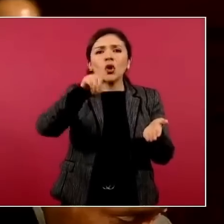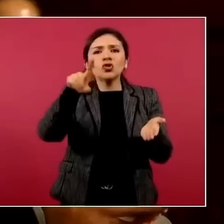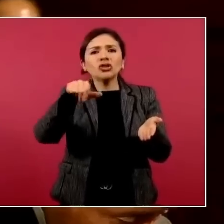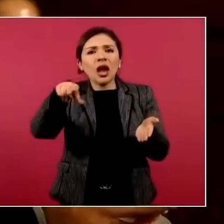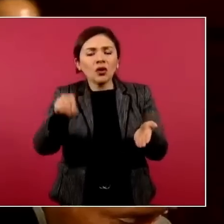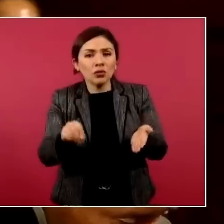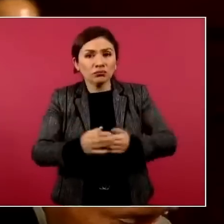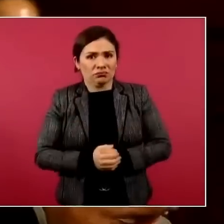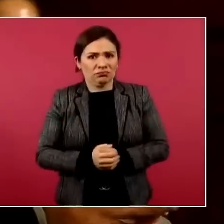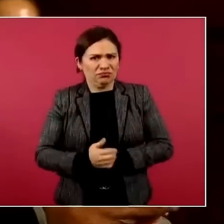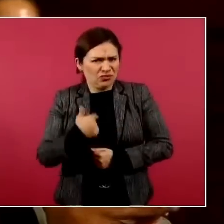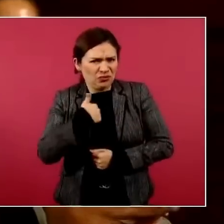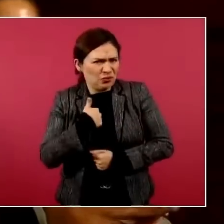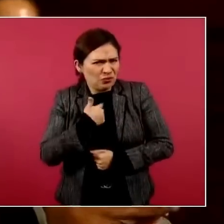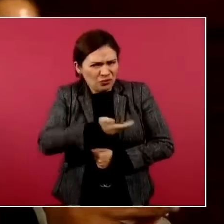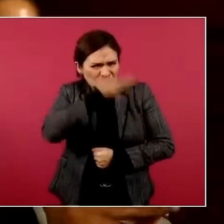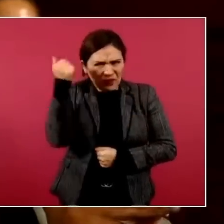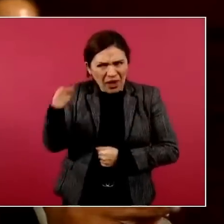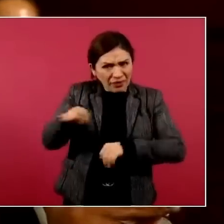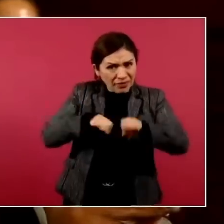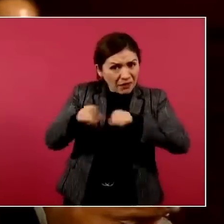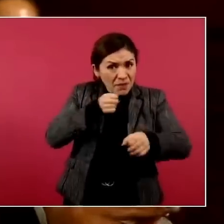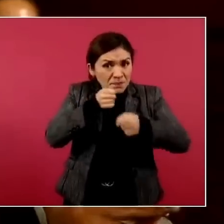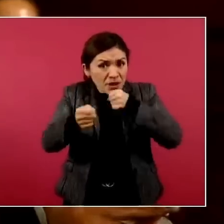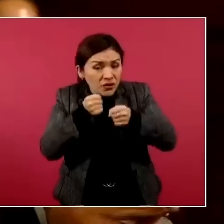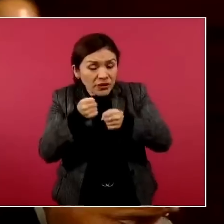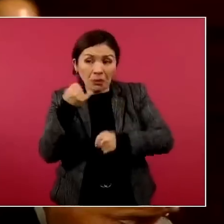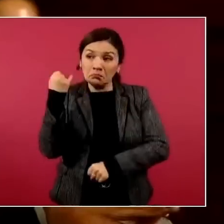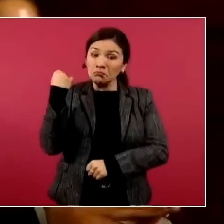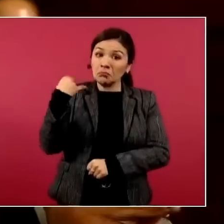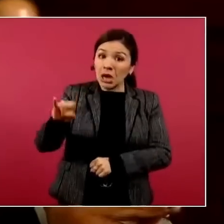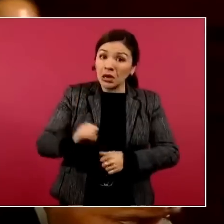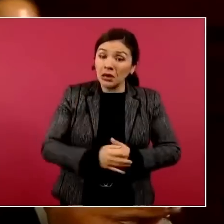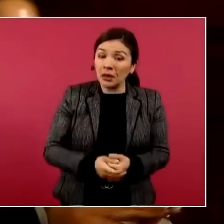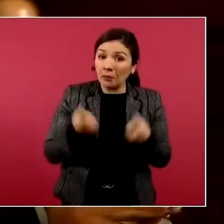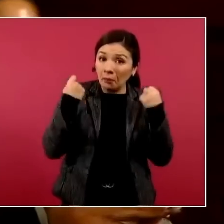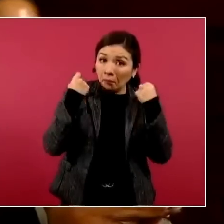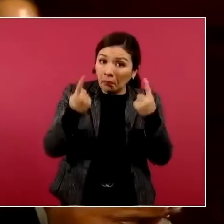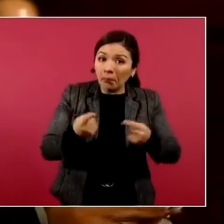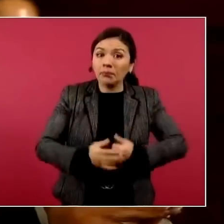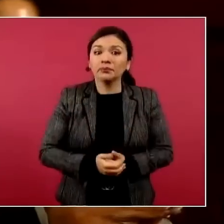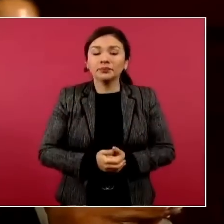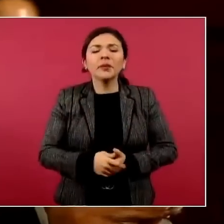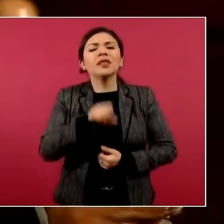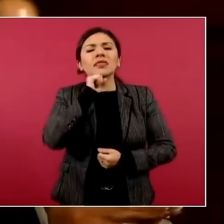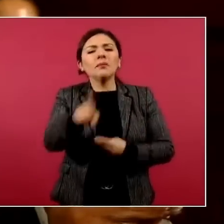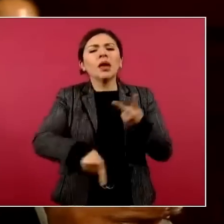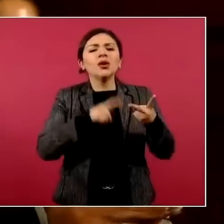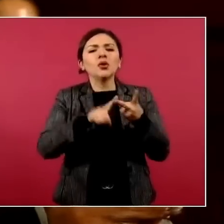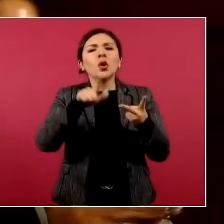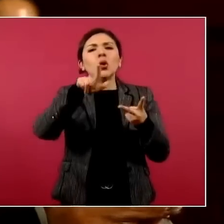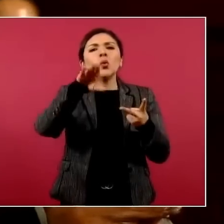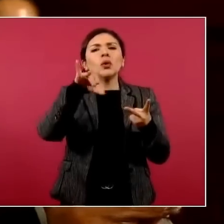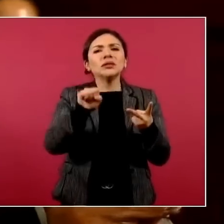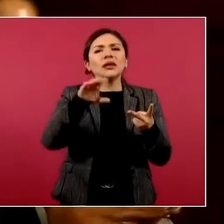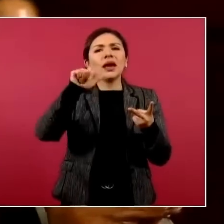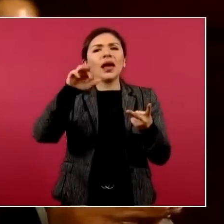Yo personalmente no sabía que era periodista, Javier Lozano Alarcón. Mencionan también a Luis Carlos